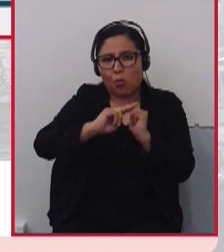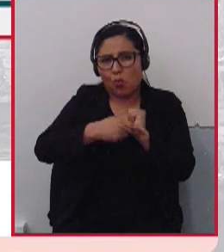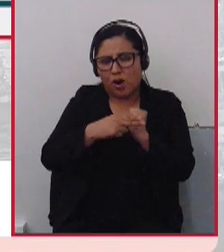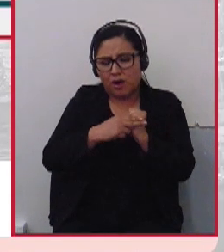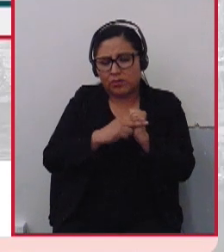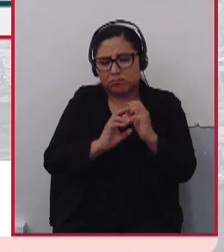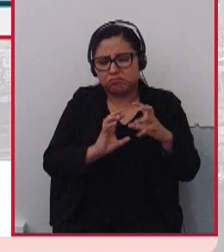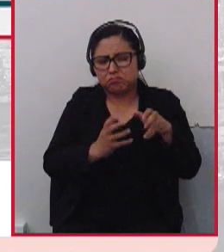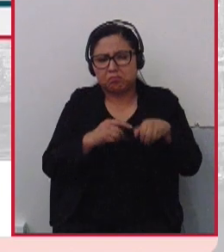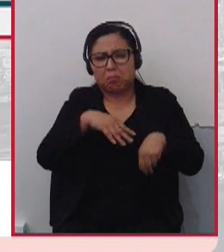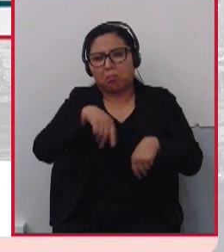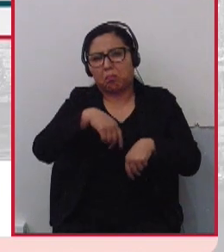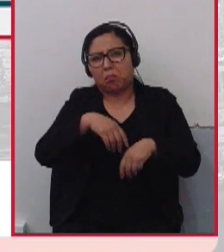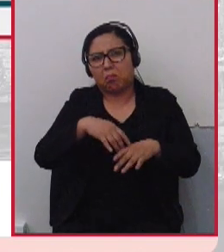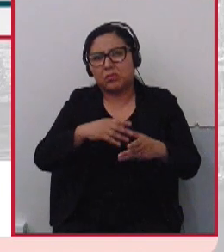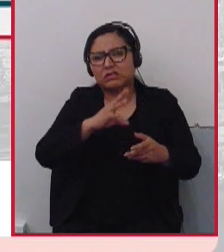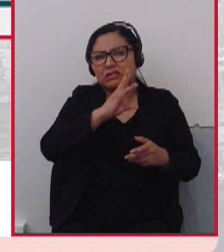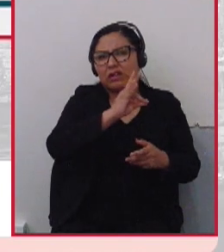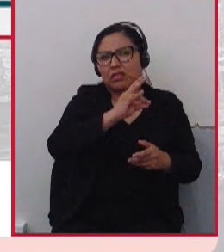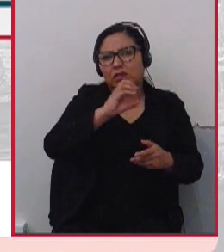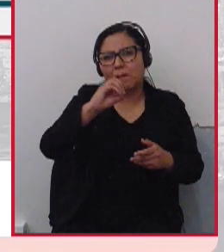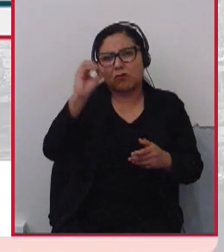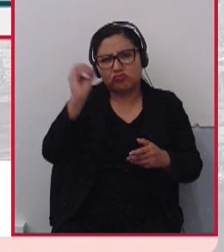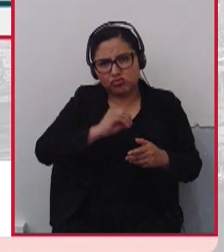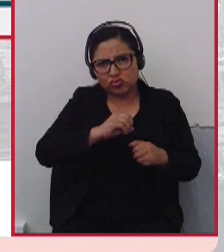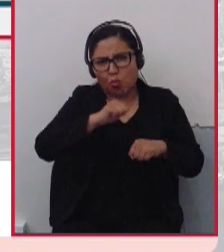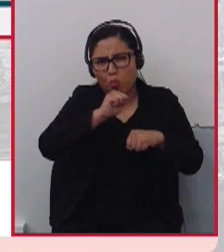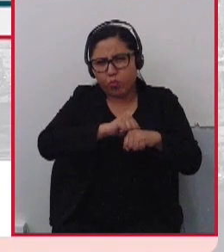almacenamos, promedio de 70% de sólidos,